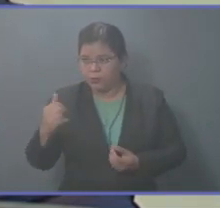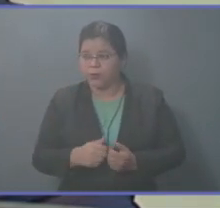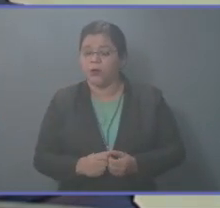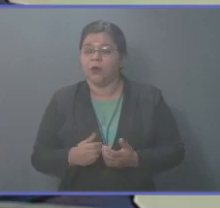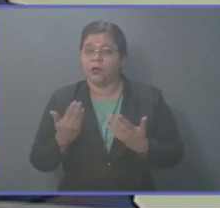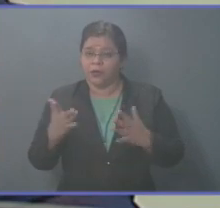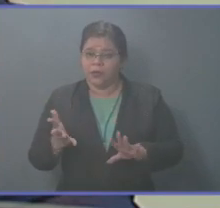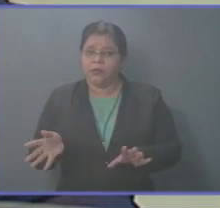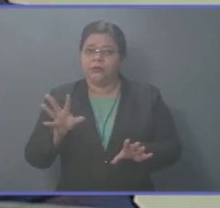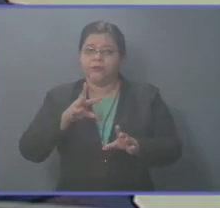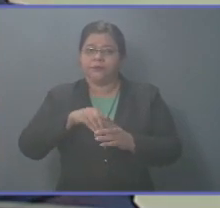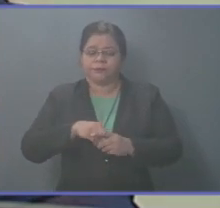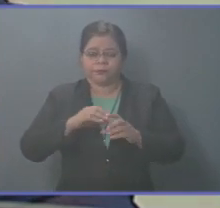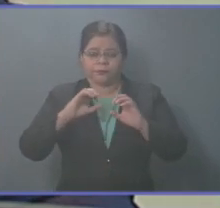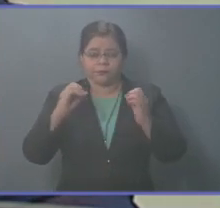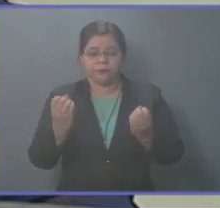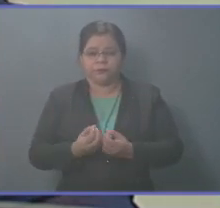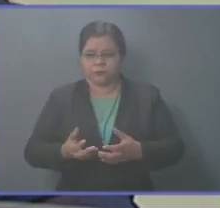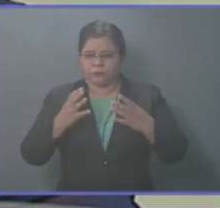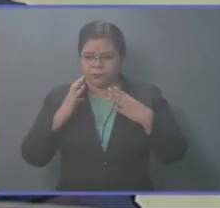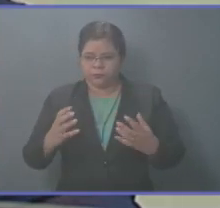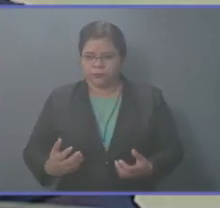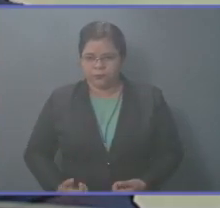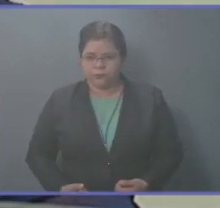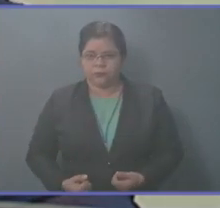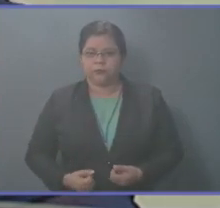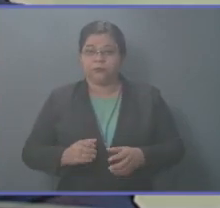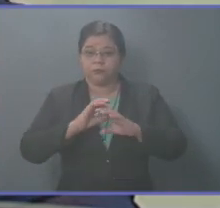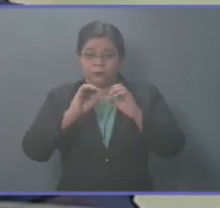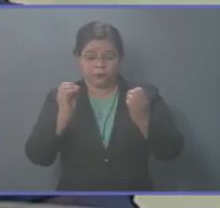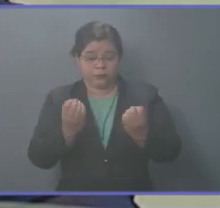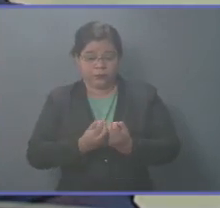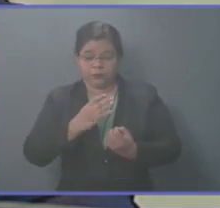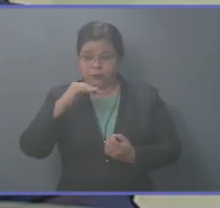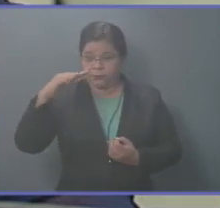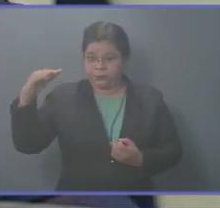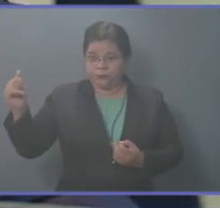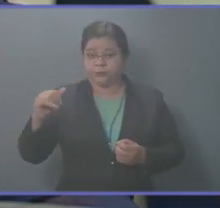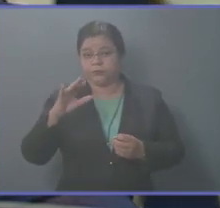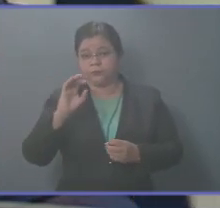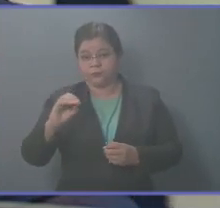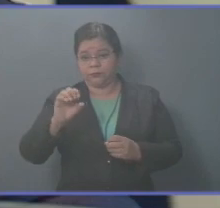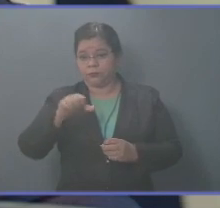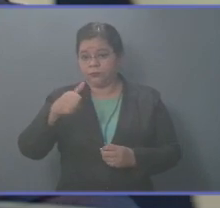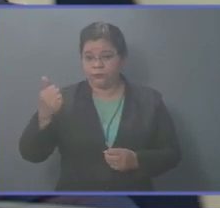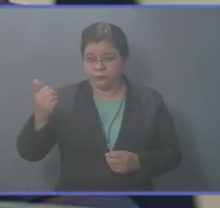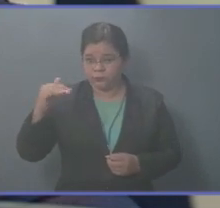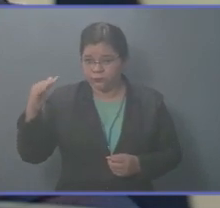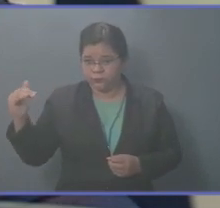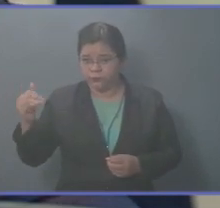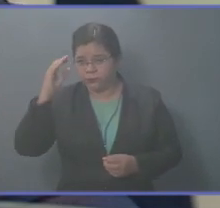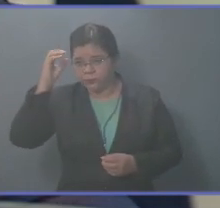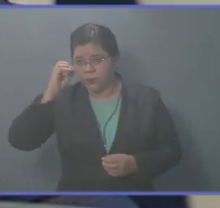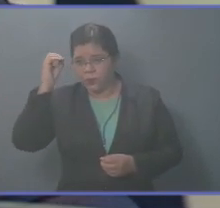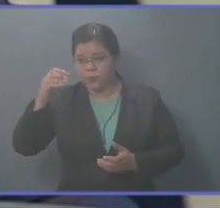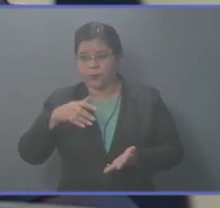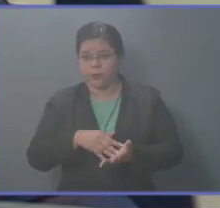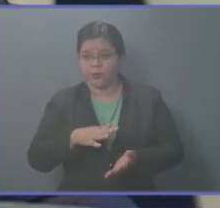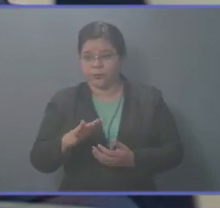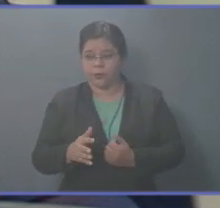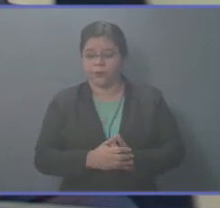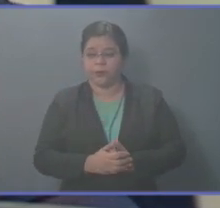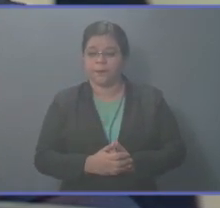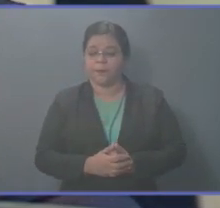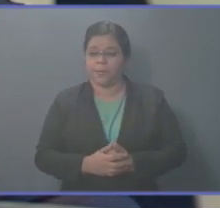ha involucrado a órganos del Estado, organismos nacionales e internacionales y a la opinión pública, lo